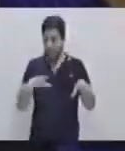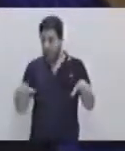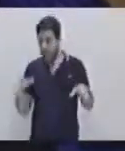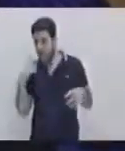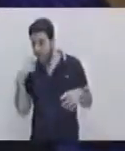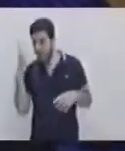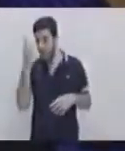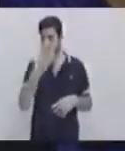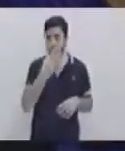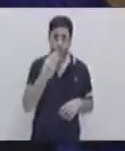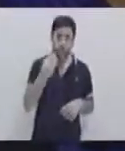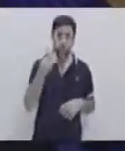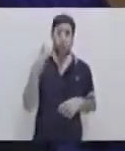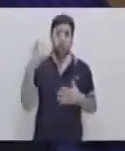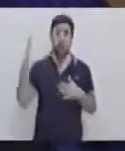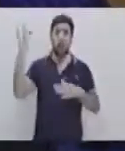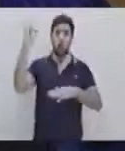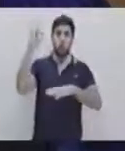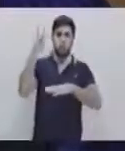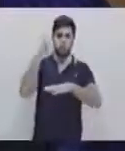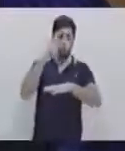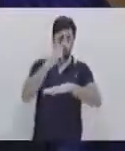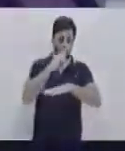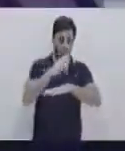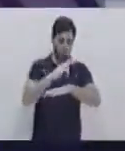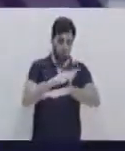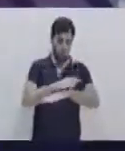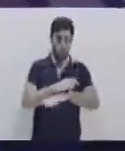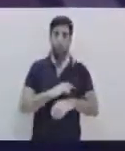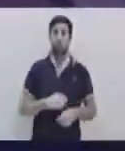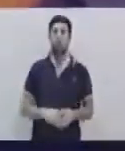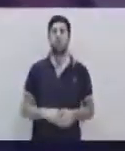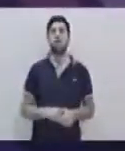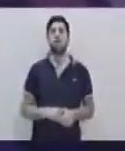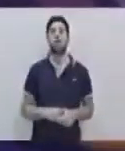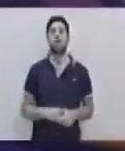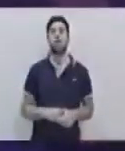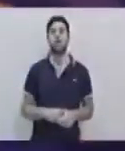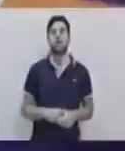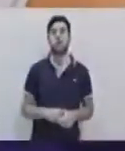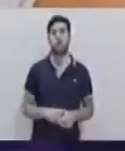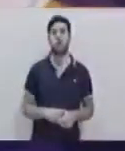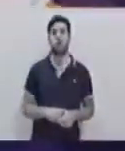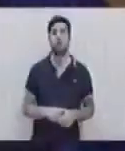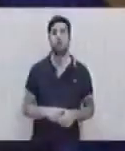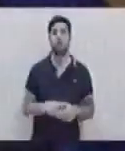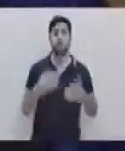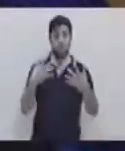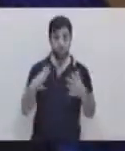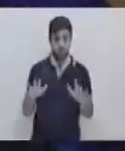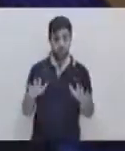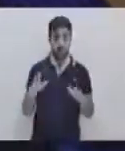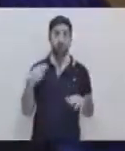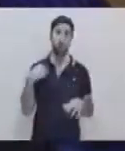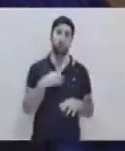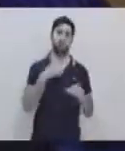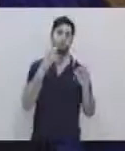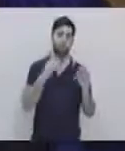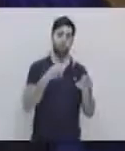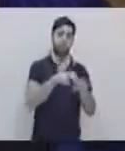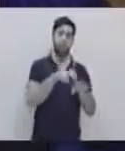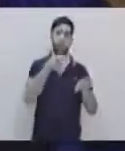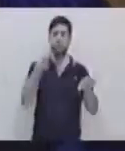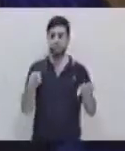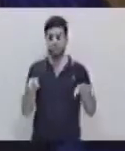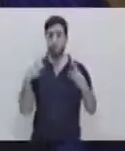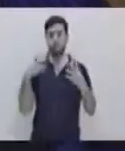Ya vamos observando el aeropuerto internacional La Aurora. Vamos aterrizando, por favor. Aterrizamos y